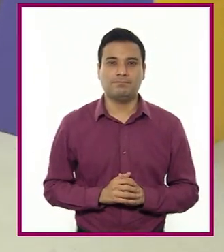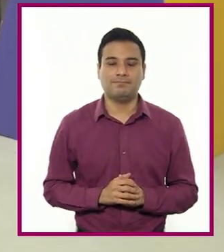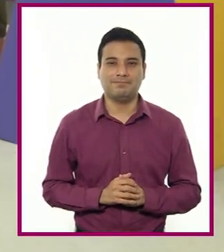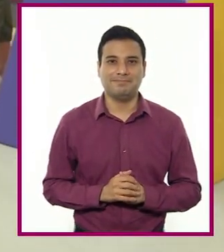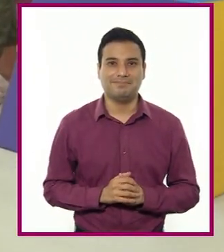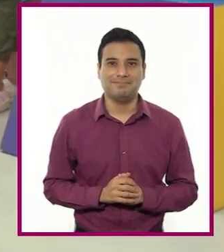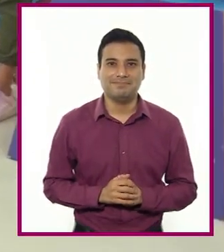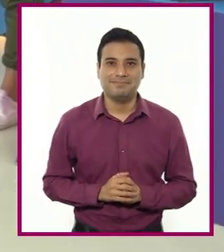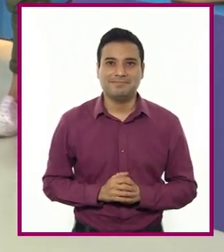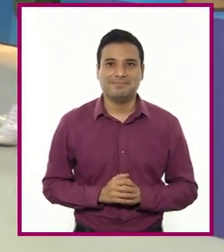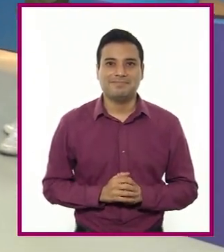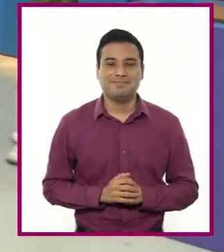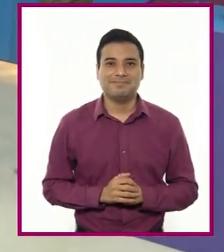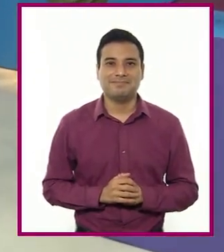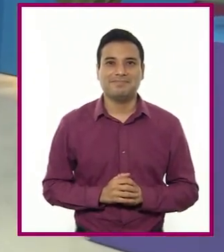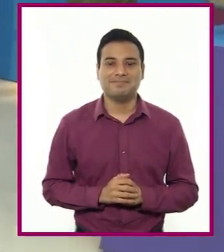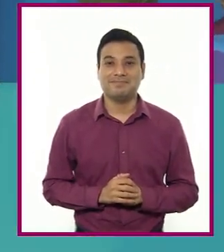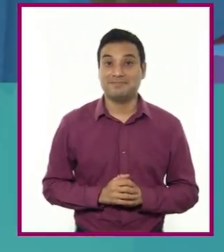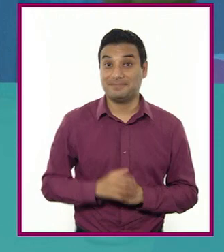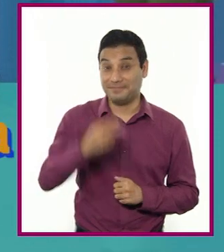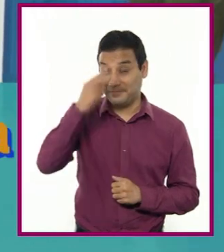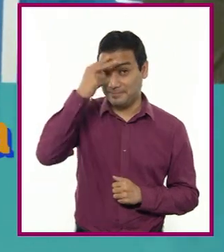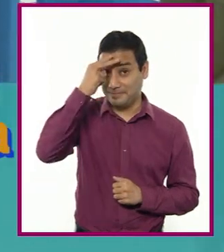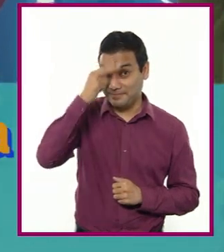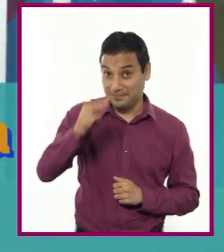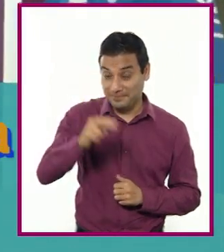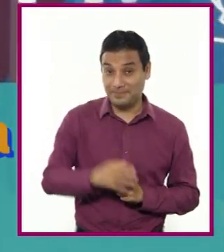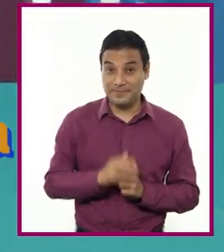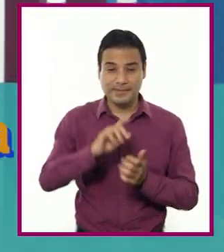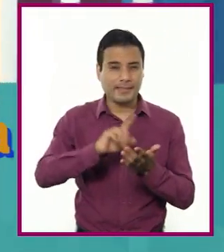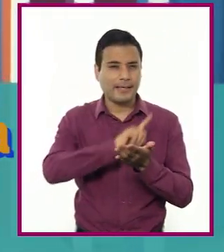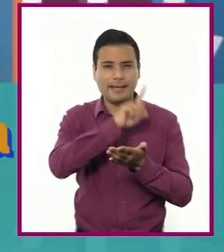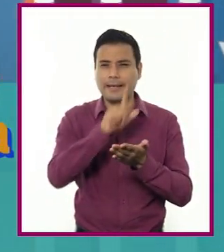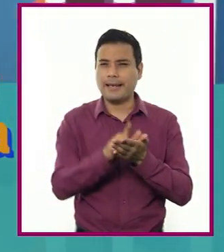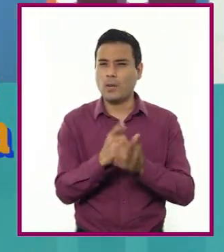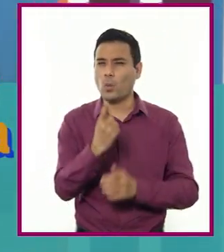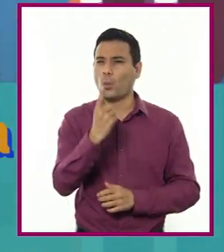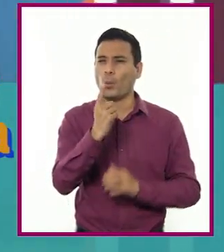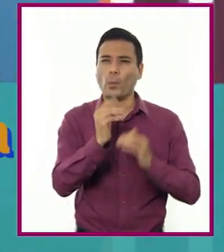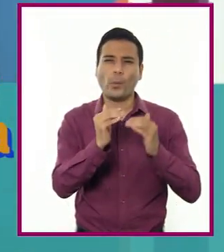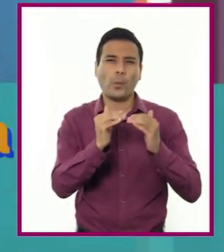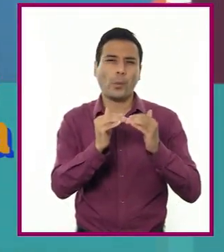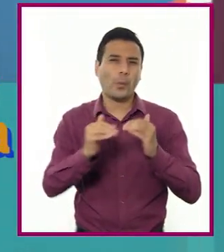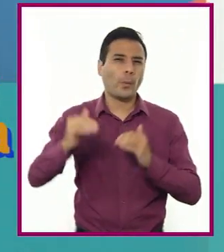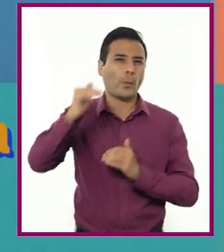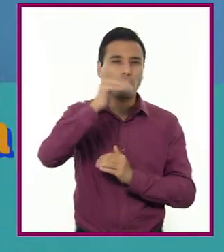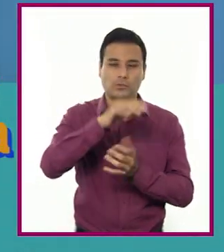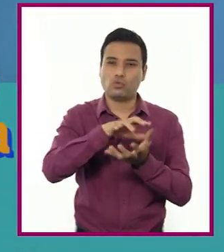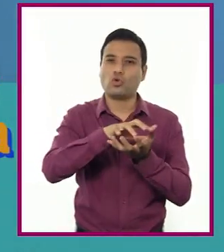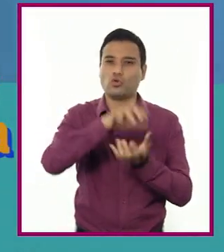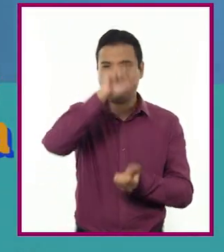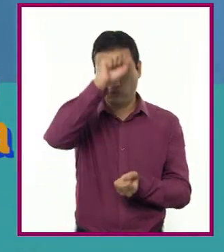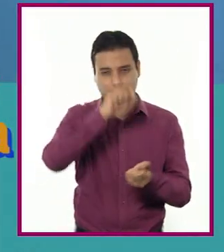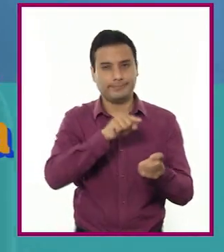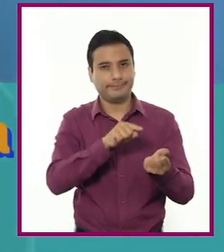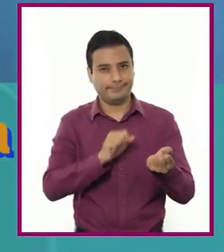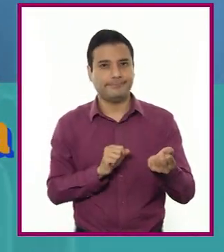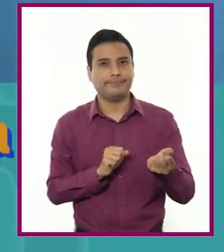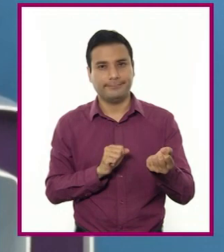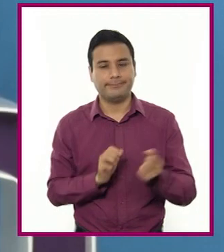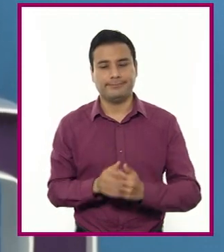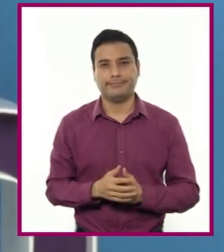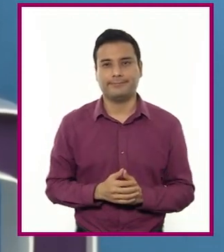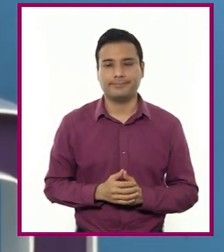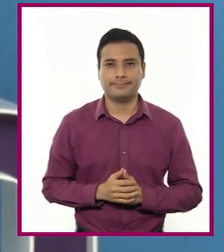Como ustedes saben, en nuestro país, la ley suprema es la Constitución Política de los Estados Unidos